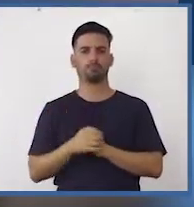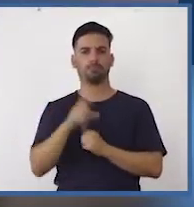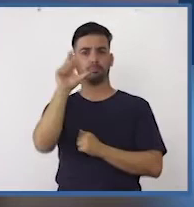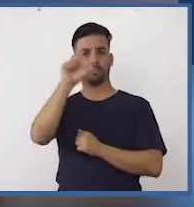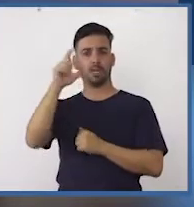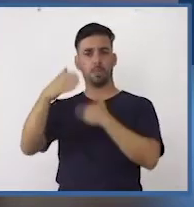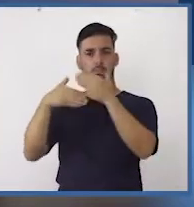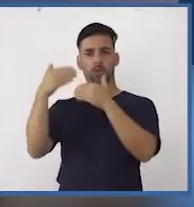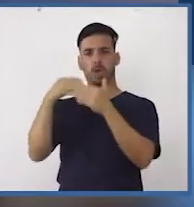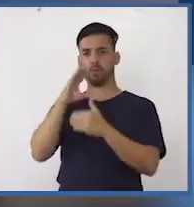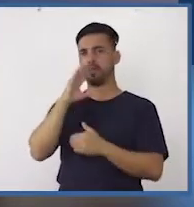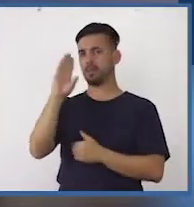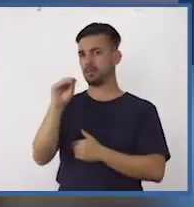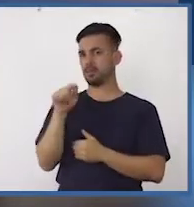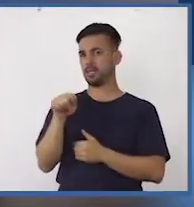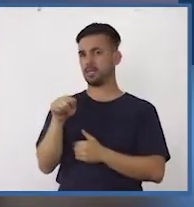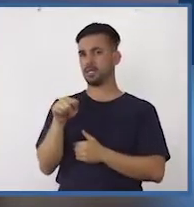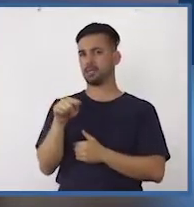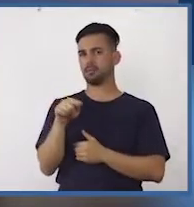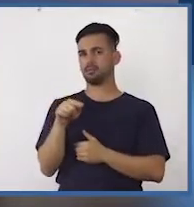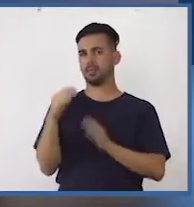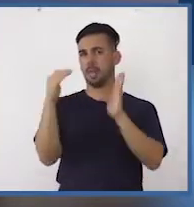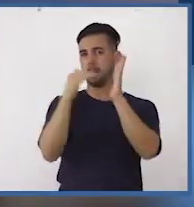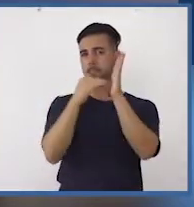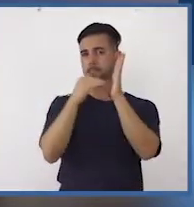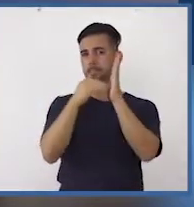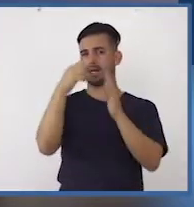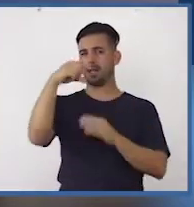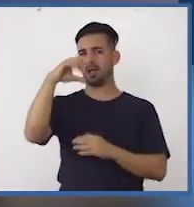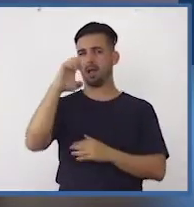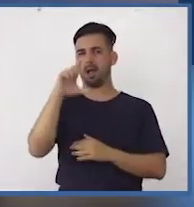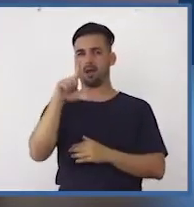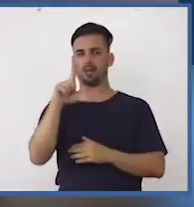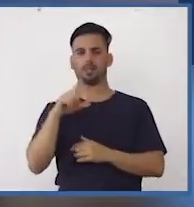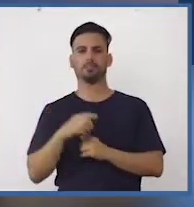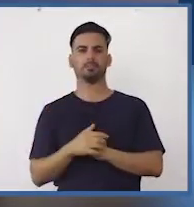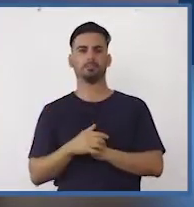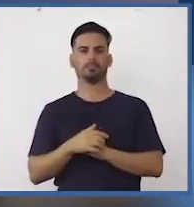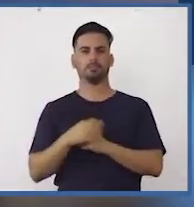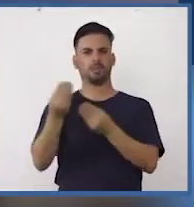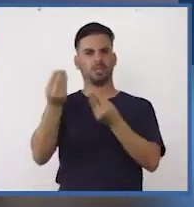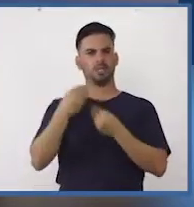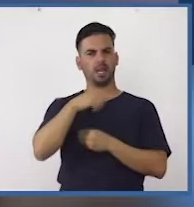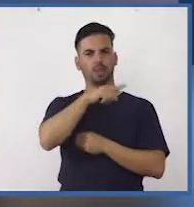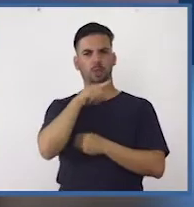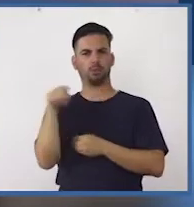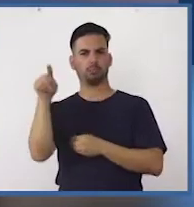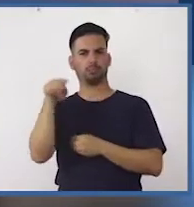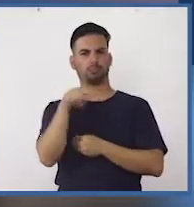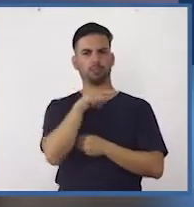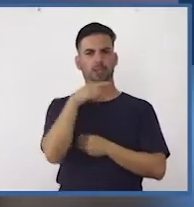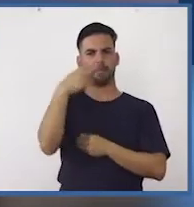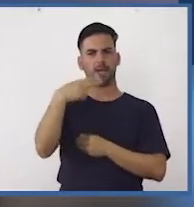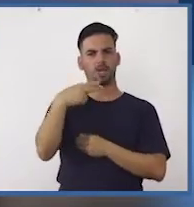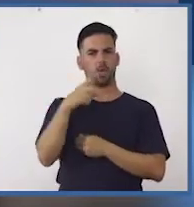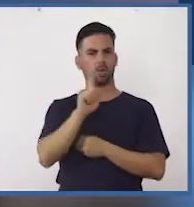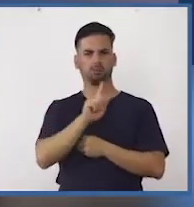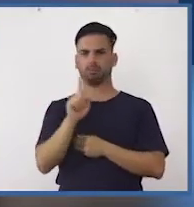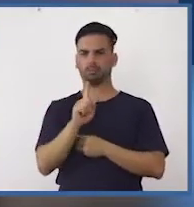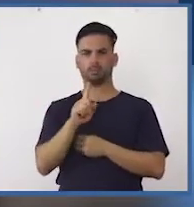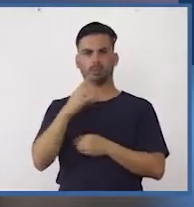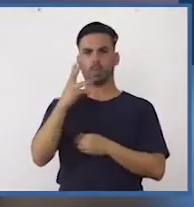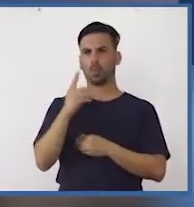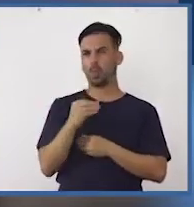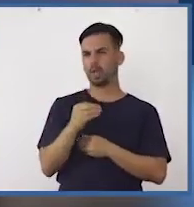la longitud de onda va a ser igual a la velocidad. ¿Entre quién? Entre la frecuencia. ¿Dónde busqué los 348 metros por